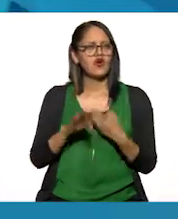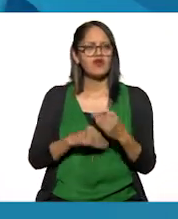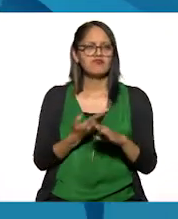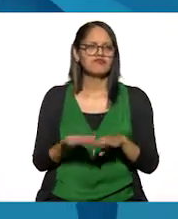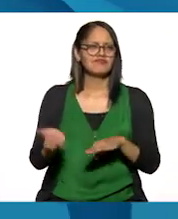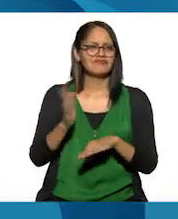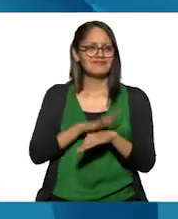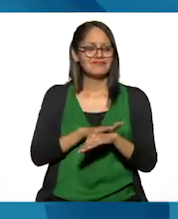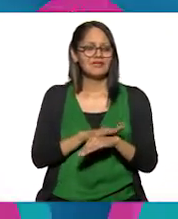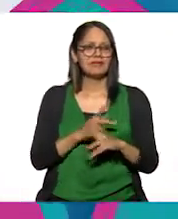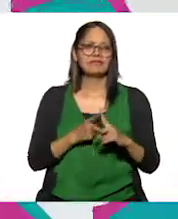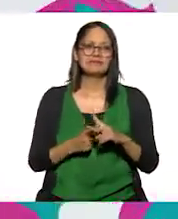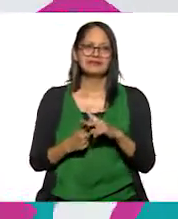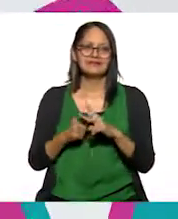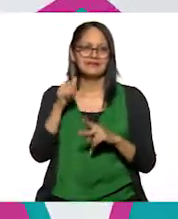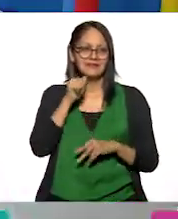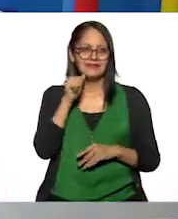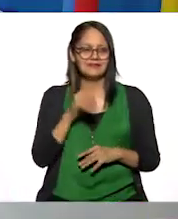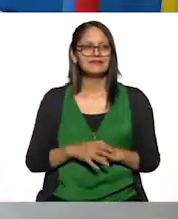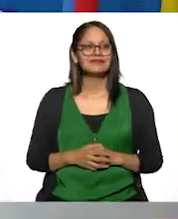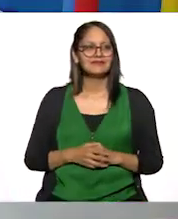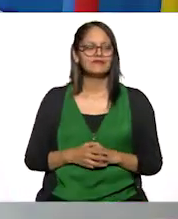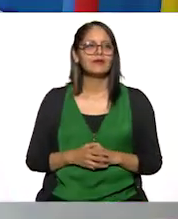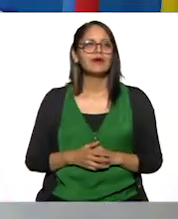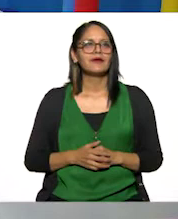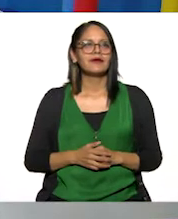son matemáticas.